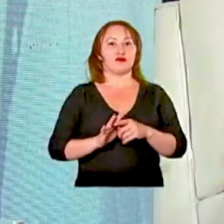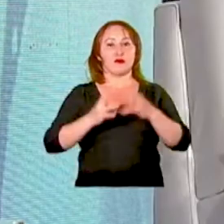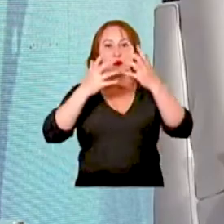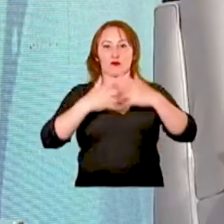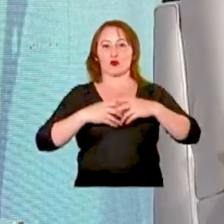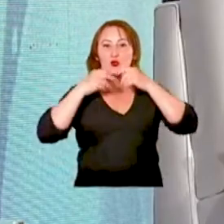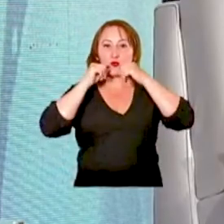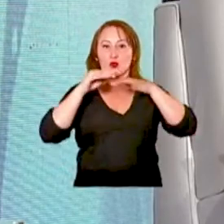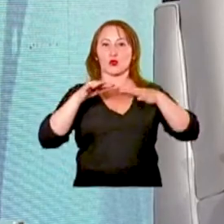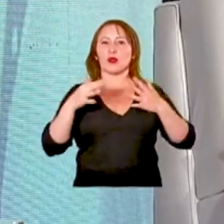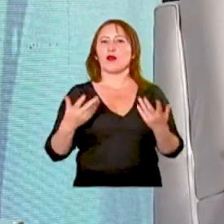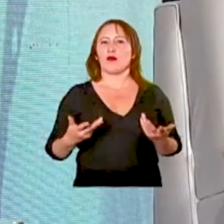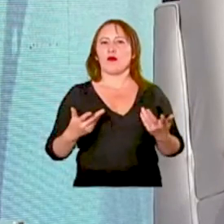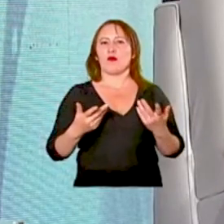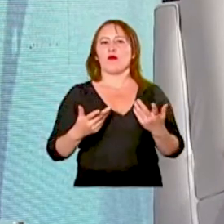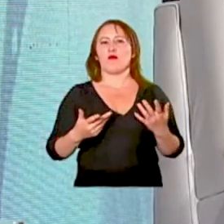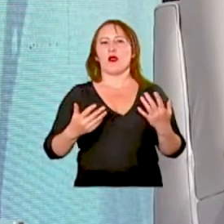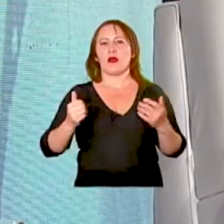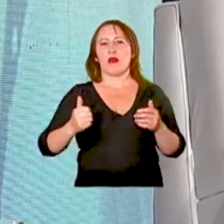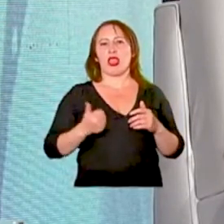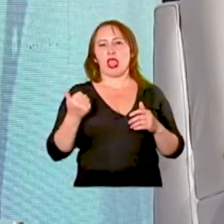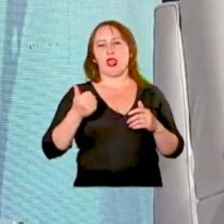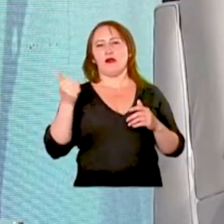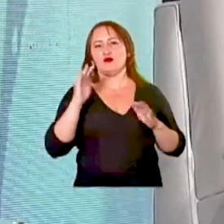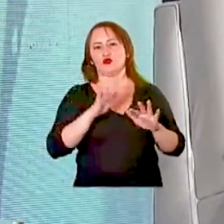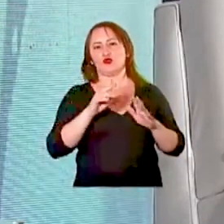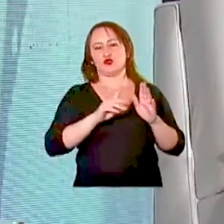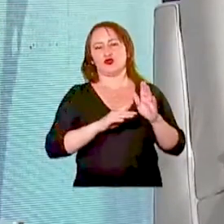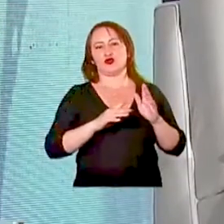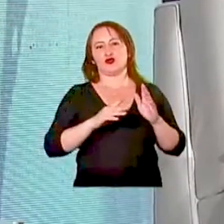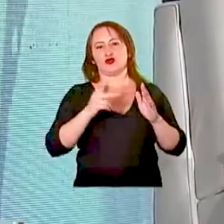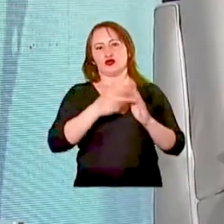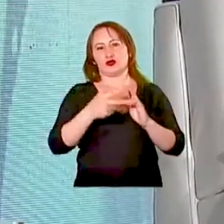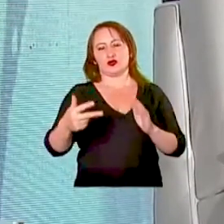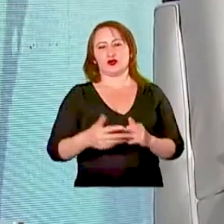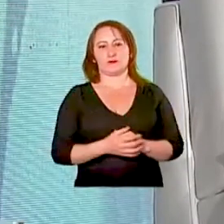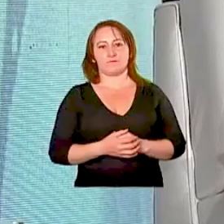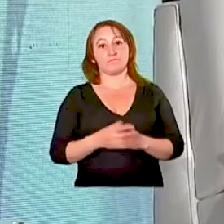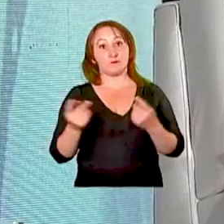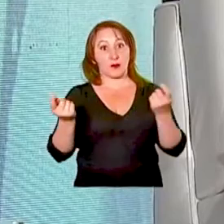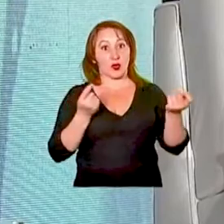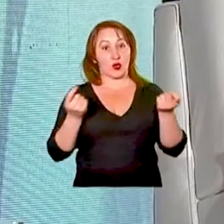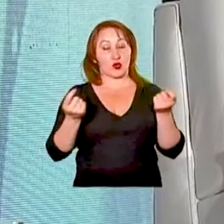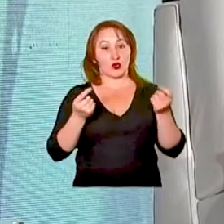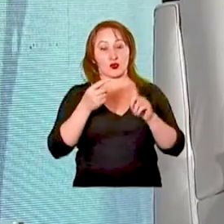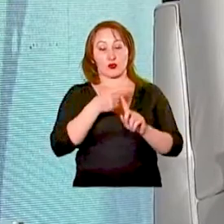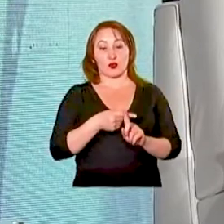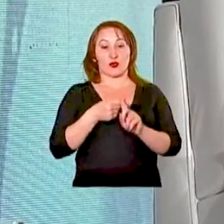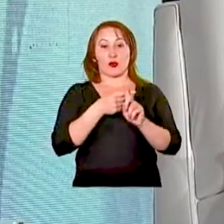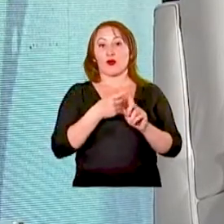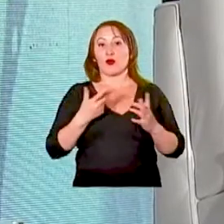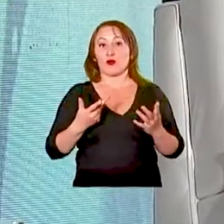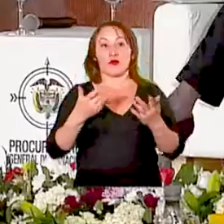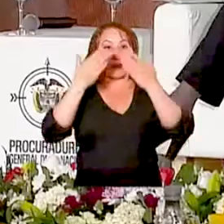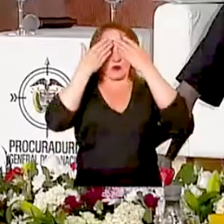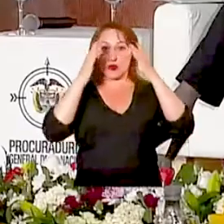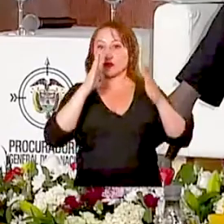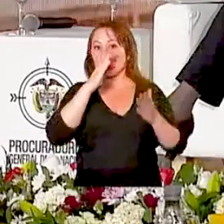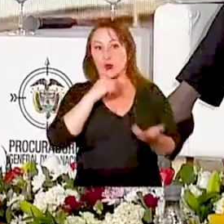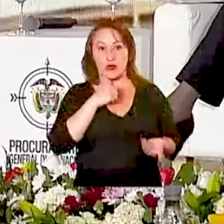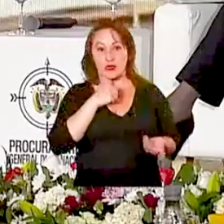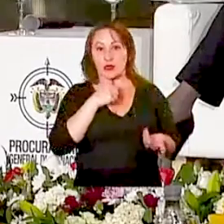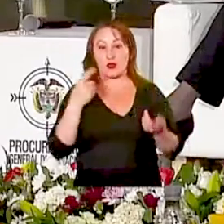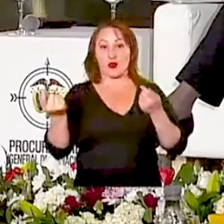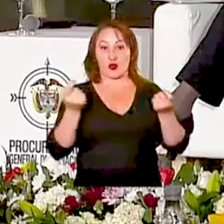función pública que exceda los límites de la misma Constitución. Sin control, señora procuradora, no hay democracia y